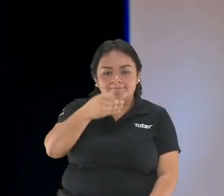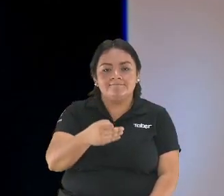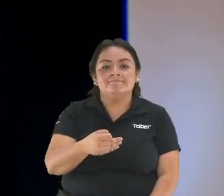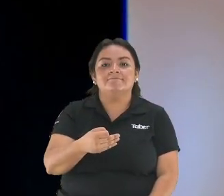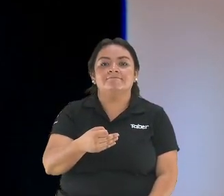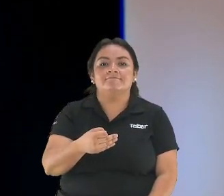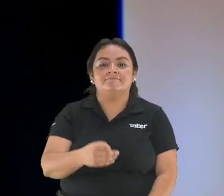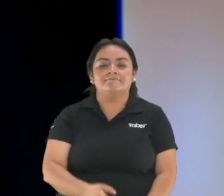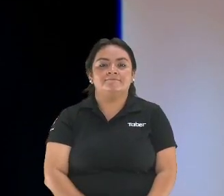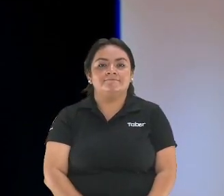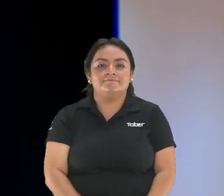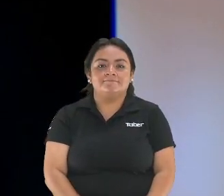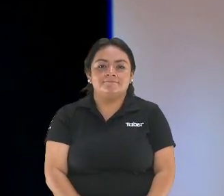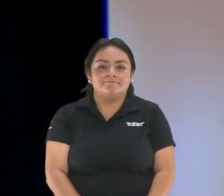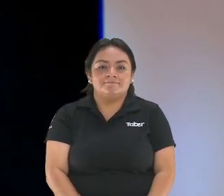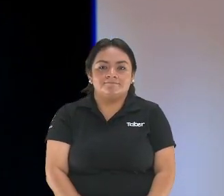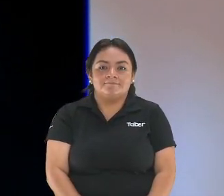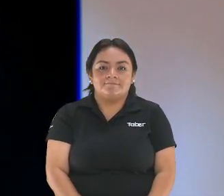firmes